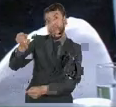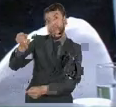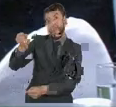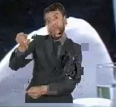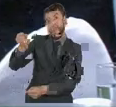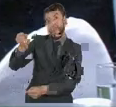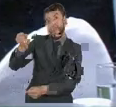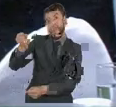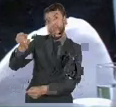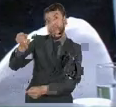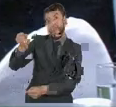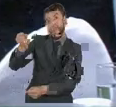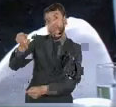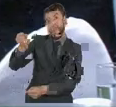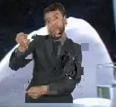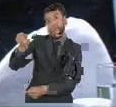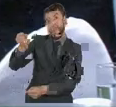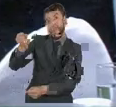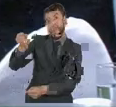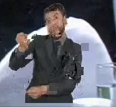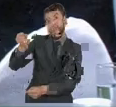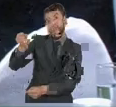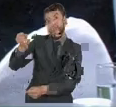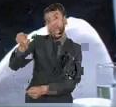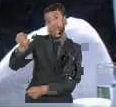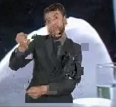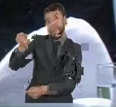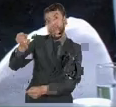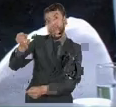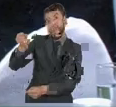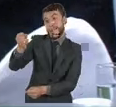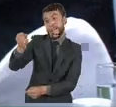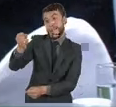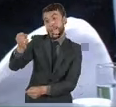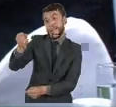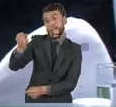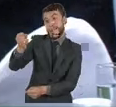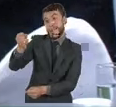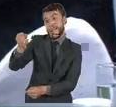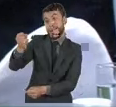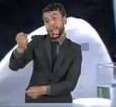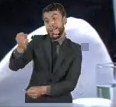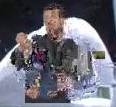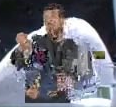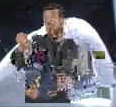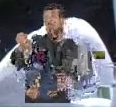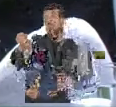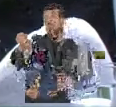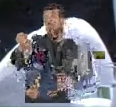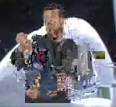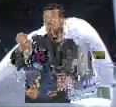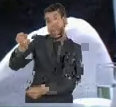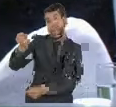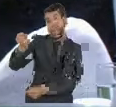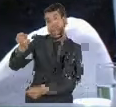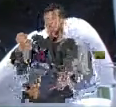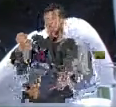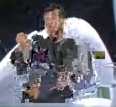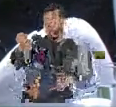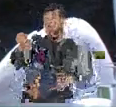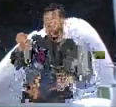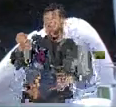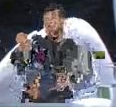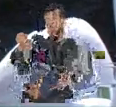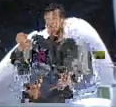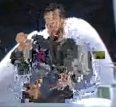lograr una ciudad mucho más integrada. Y una ciudad mucho más integrada tiene que tener usos múltiples a